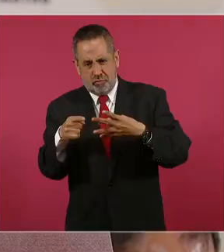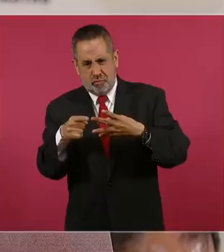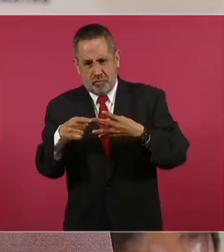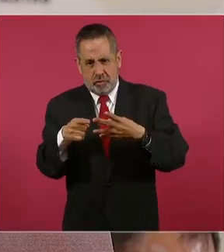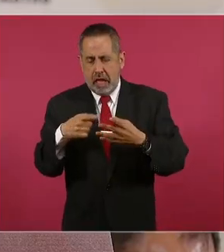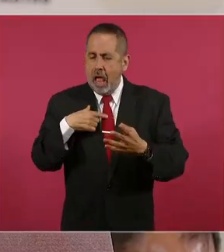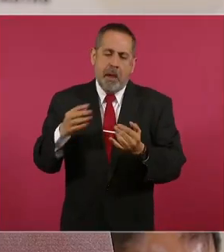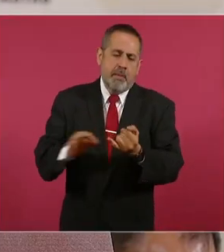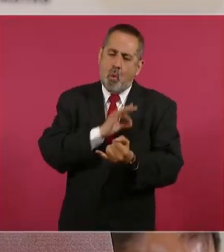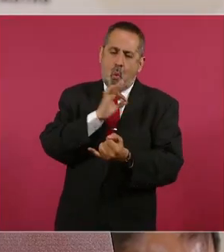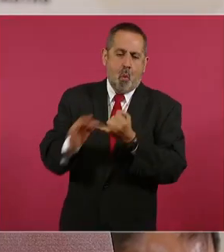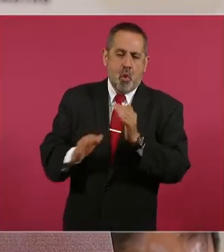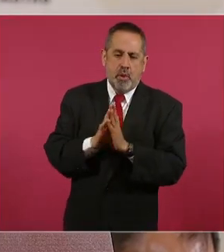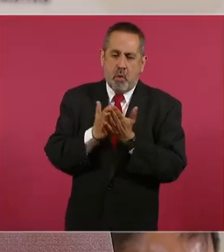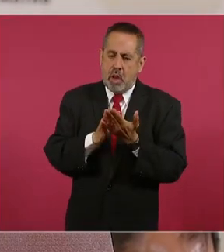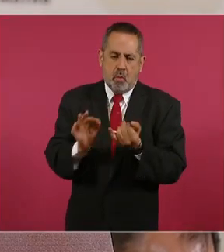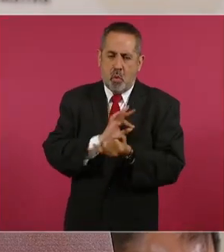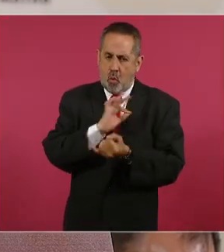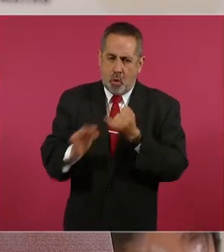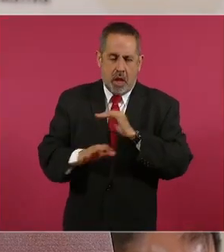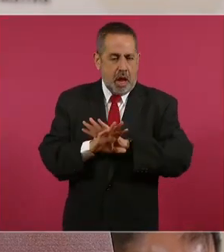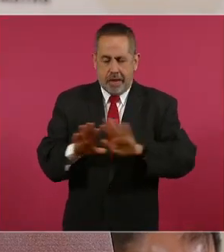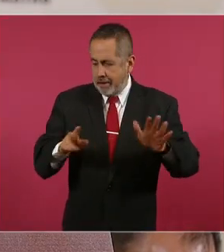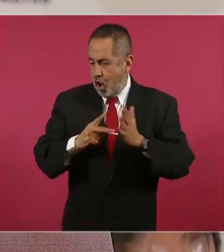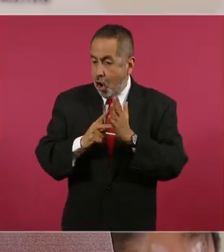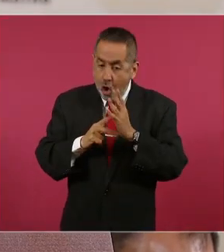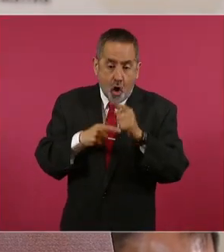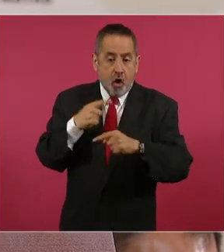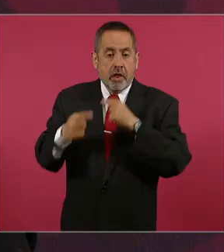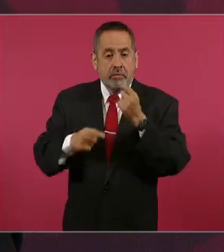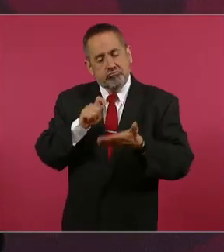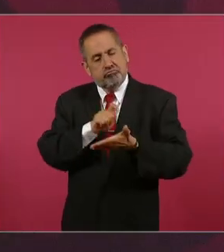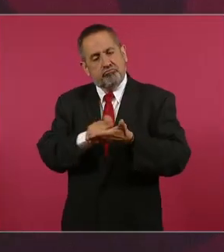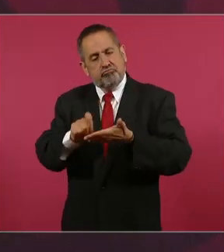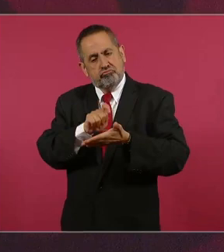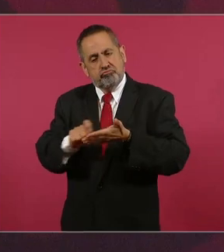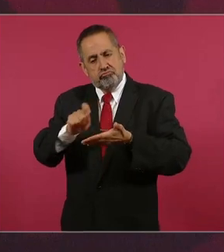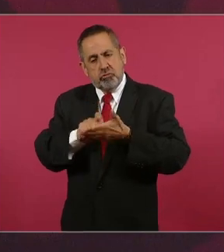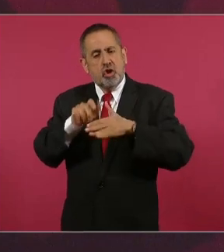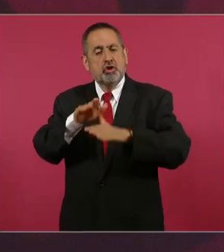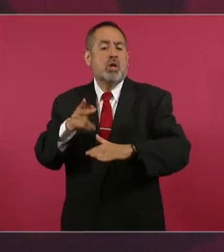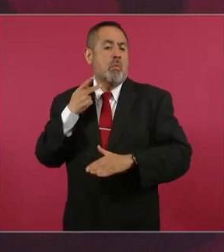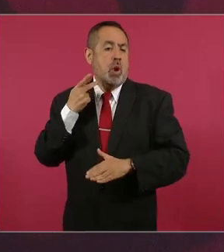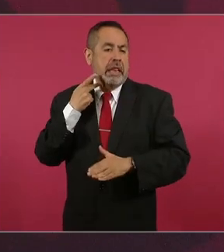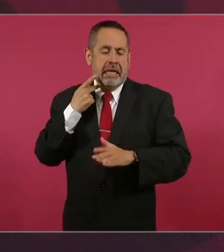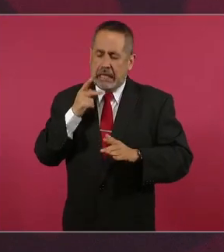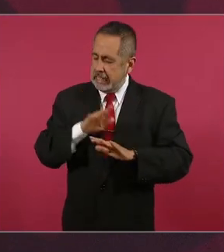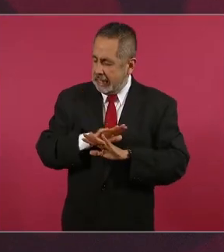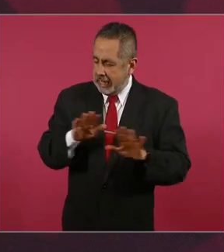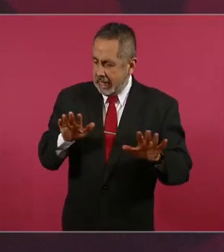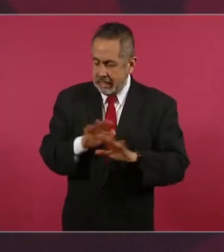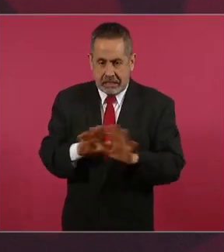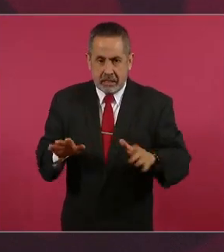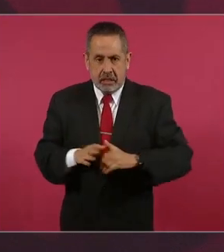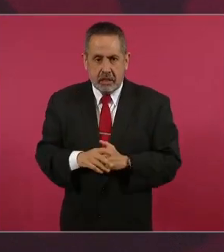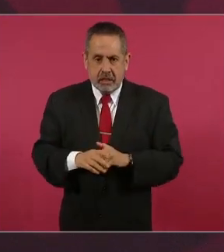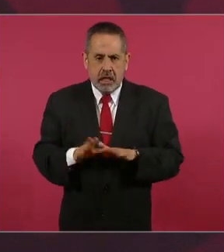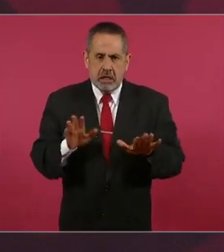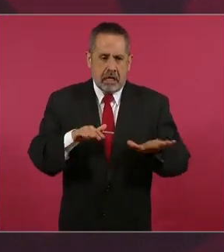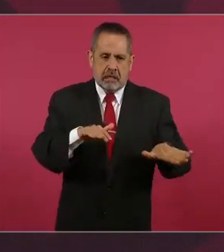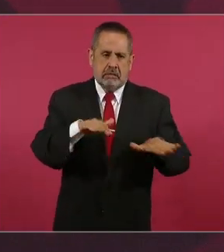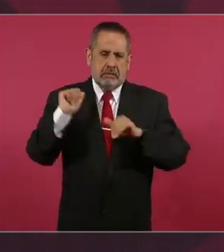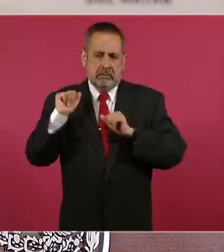libro, ya no vuelvo a escribir de política porque me voy a